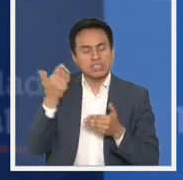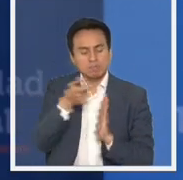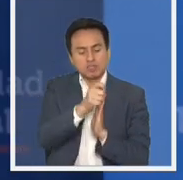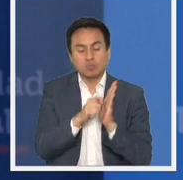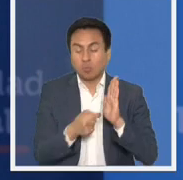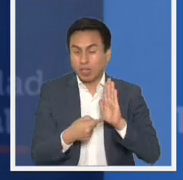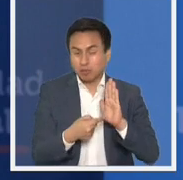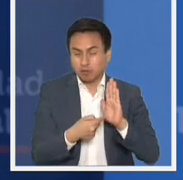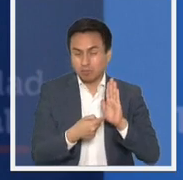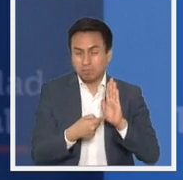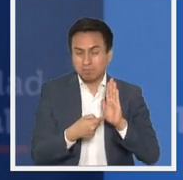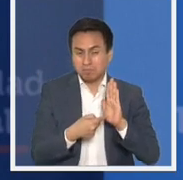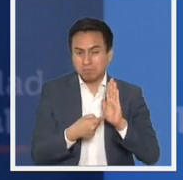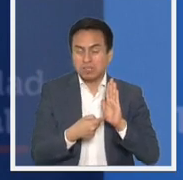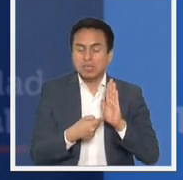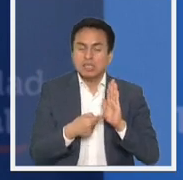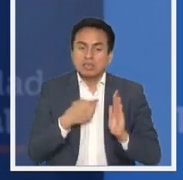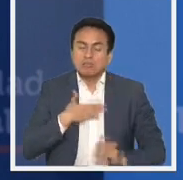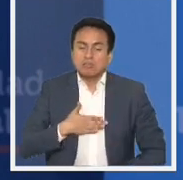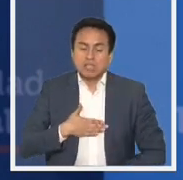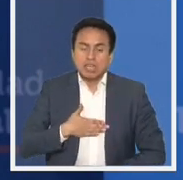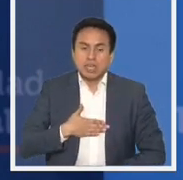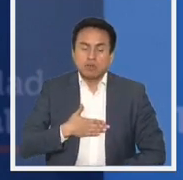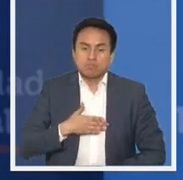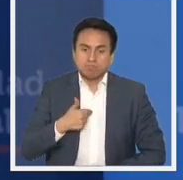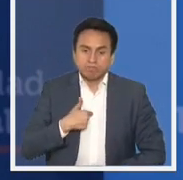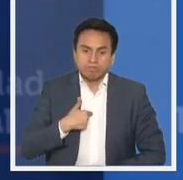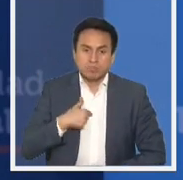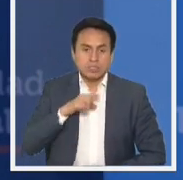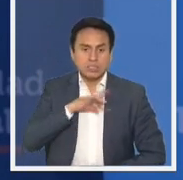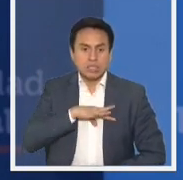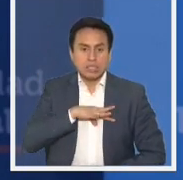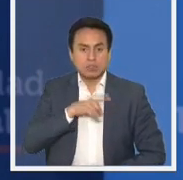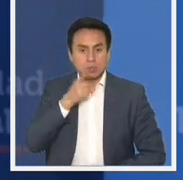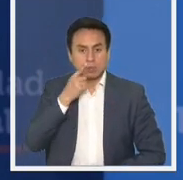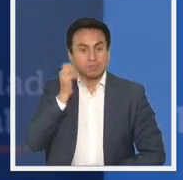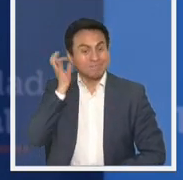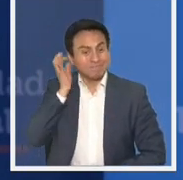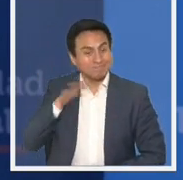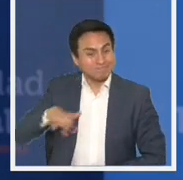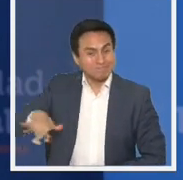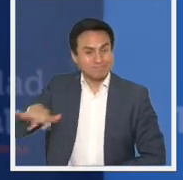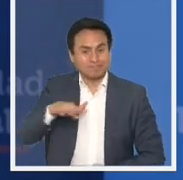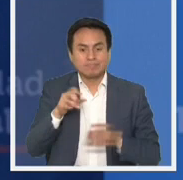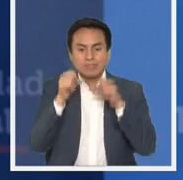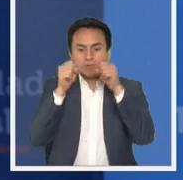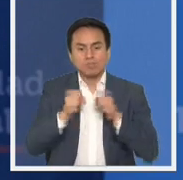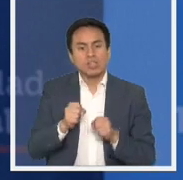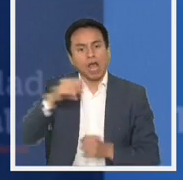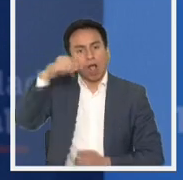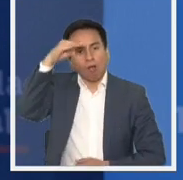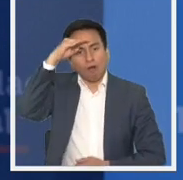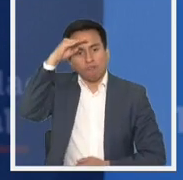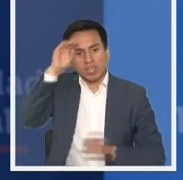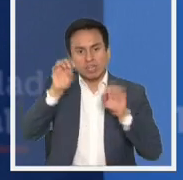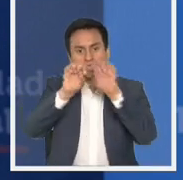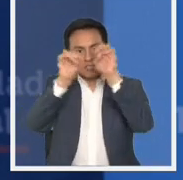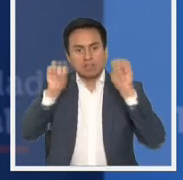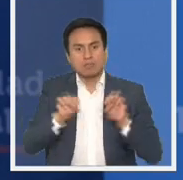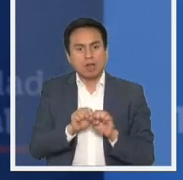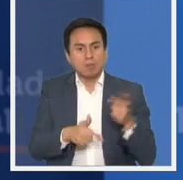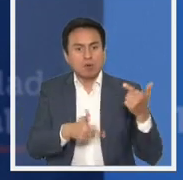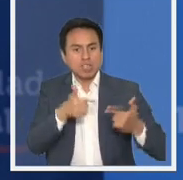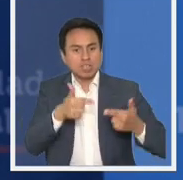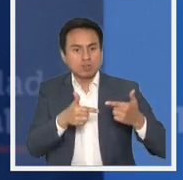el presupuesto quiero que los chilenos y chilenas puedan confiar en su sistema político